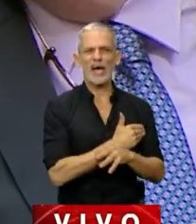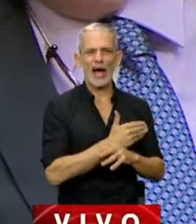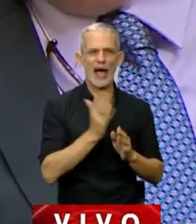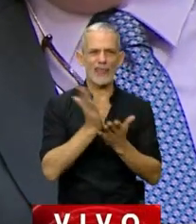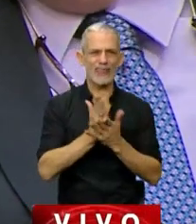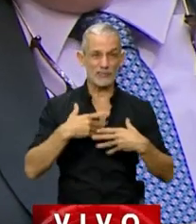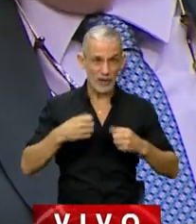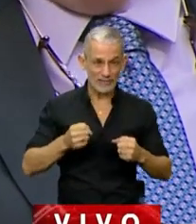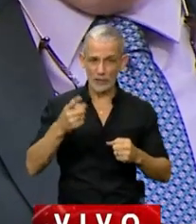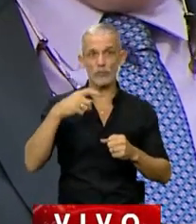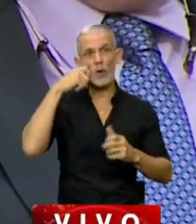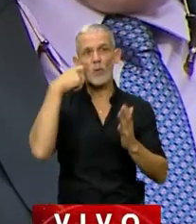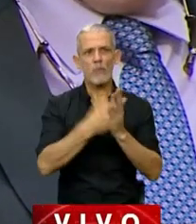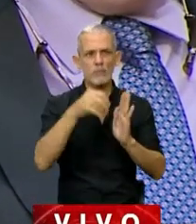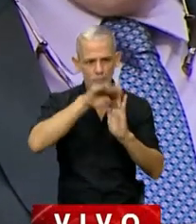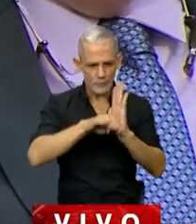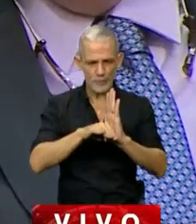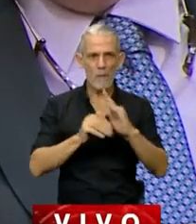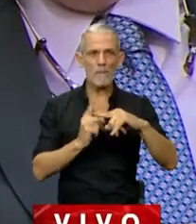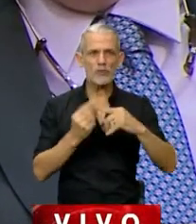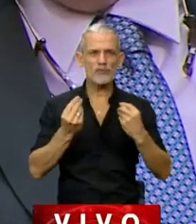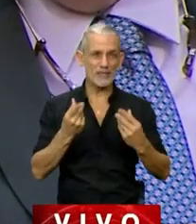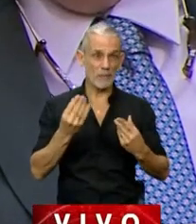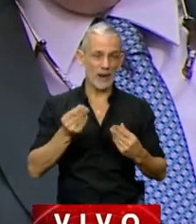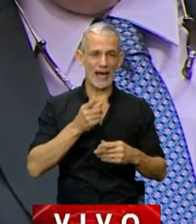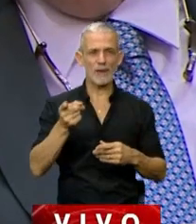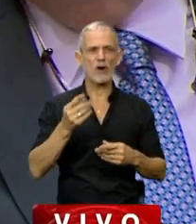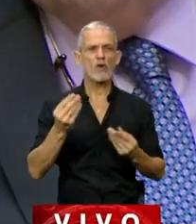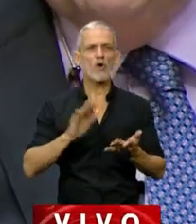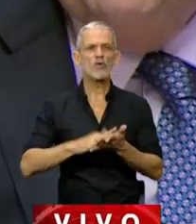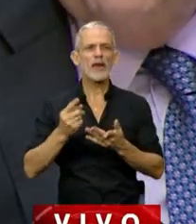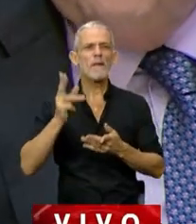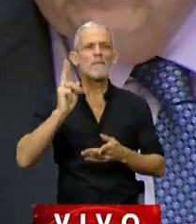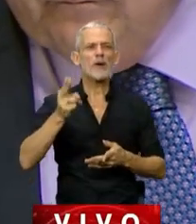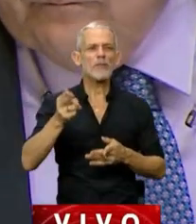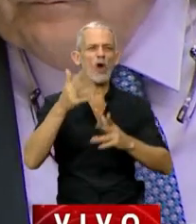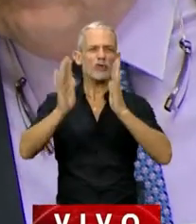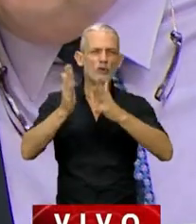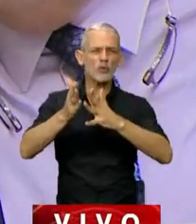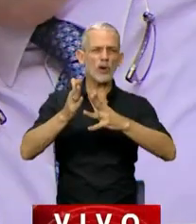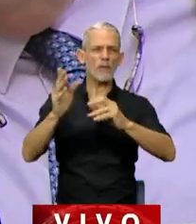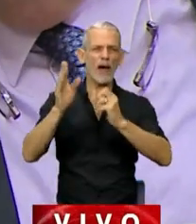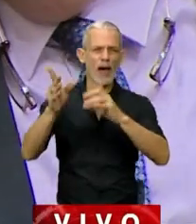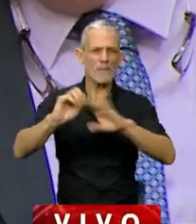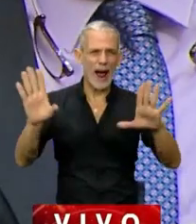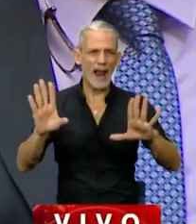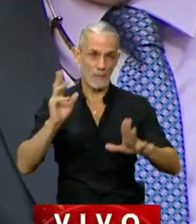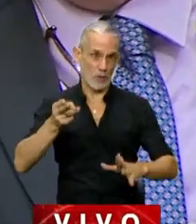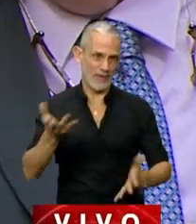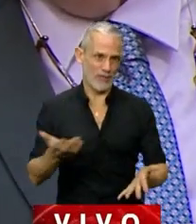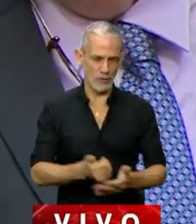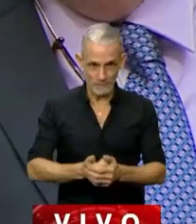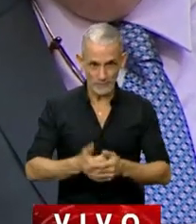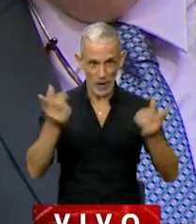también pueden incumplir una obligación positiva contraída en relación con la prohibición de la tortura y los malos tratos. Vuelvo